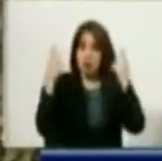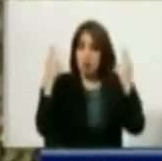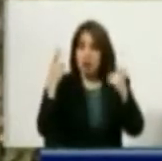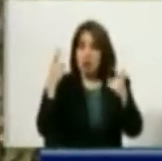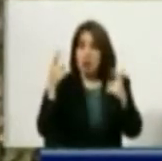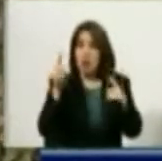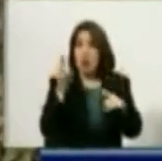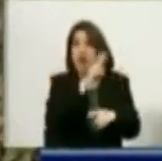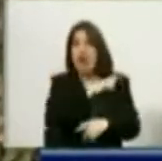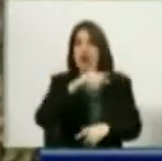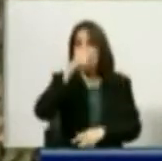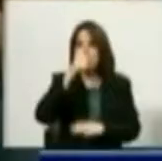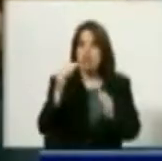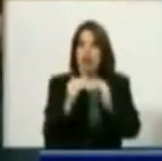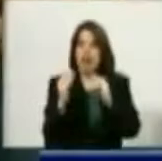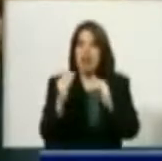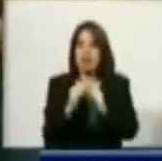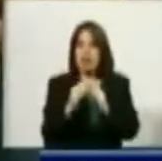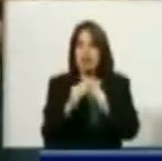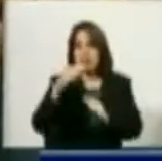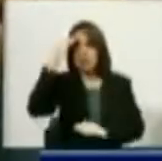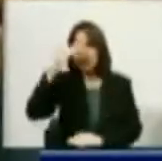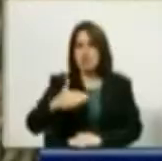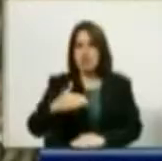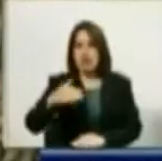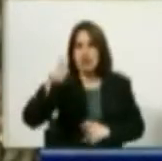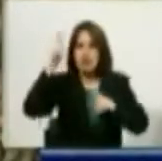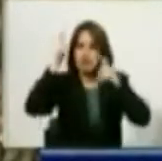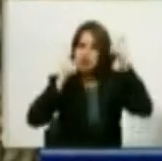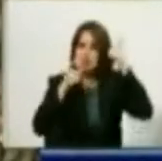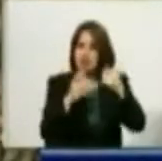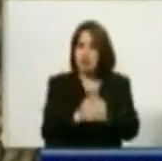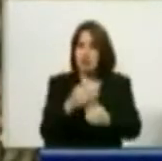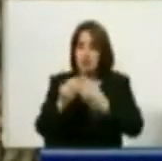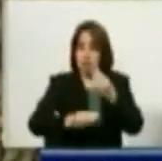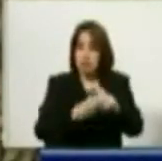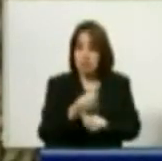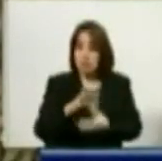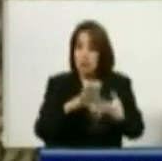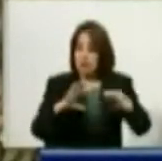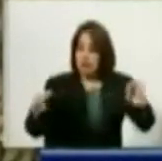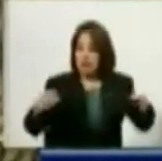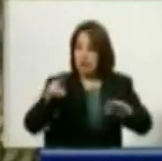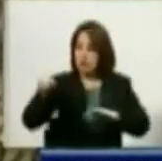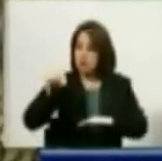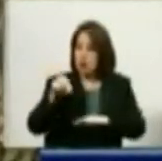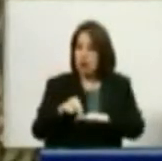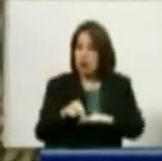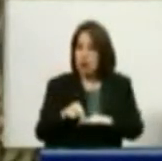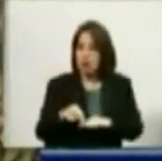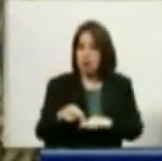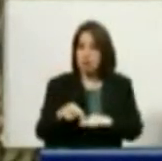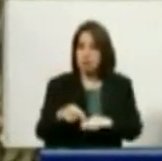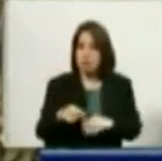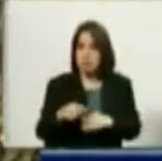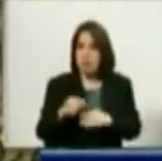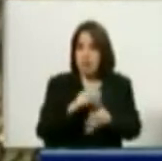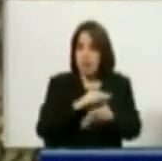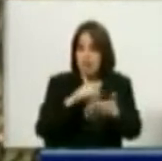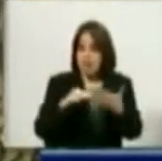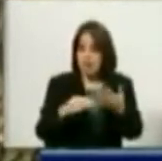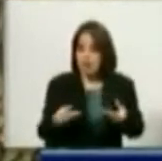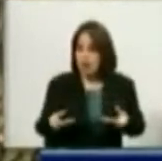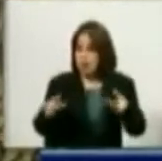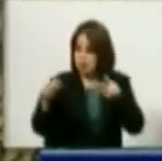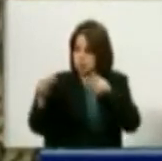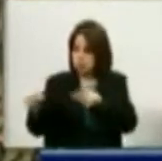de comandante Chávez y íbamos a hacer la cadena y Nosotros le llamamos al material a comandante Chávez